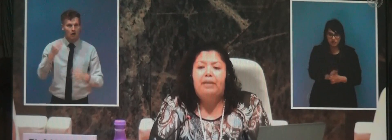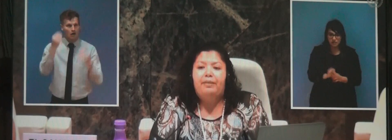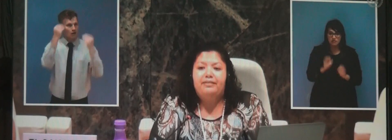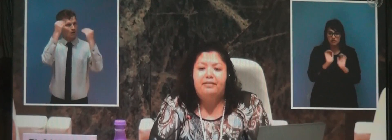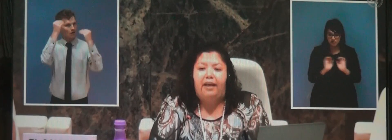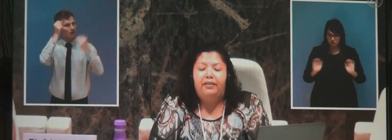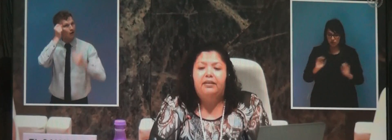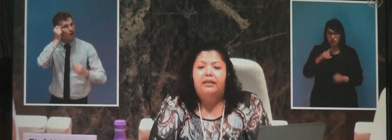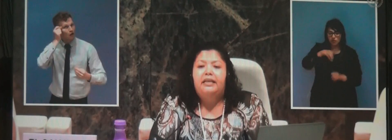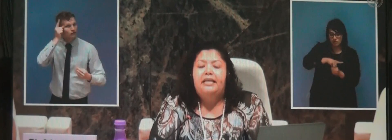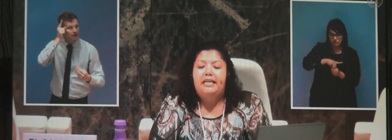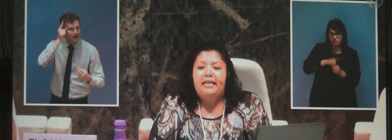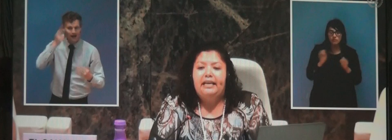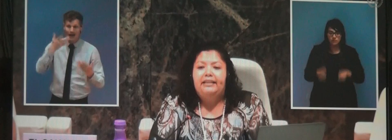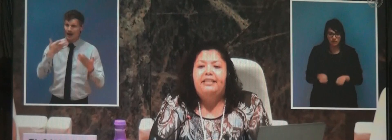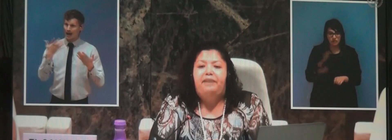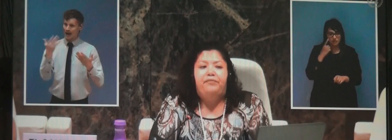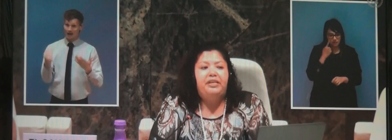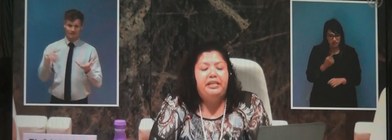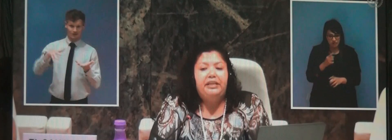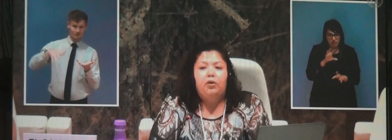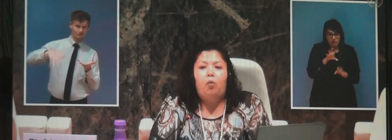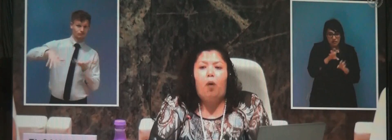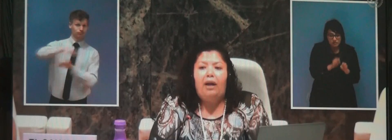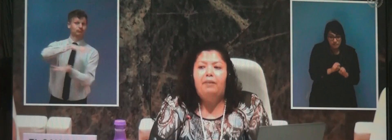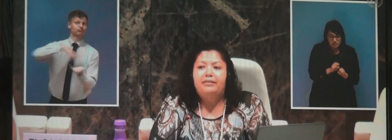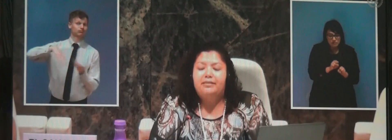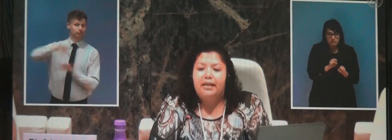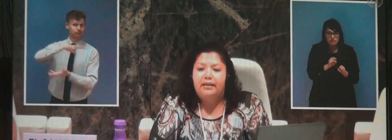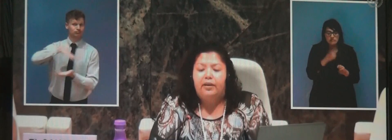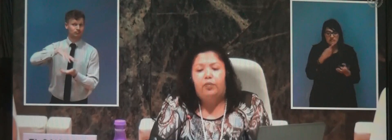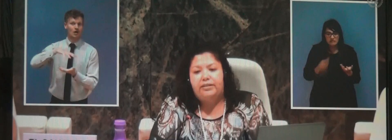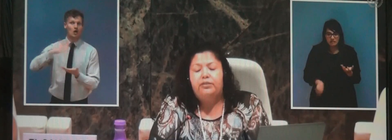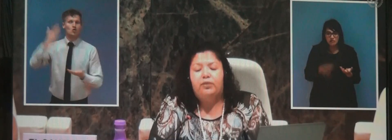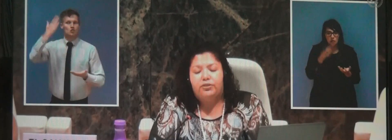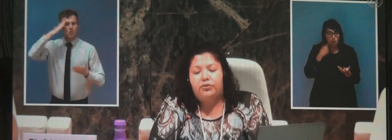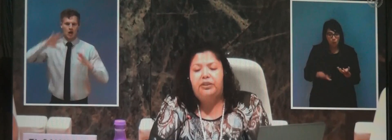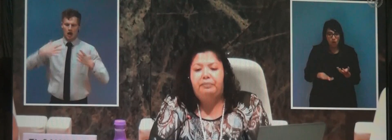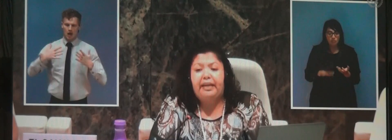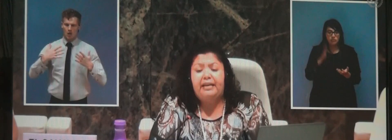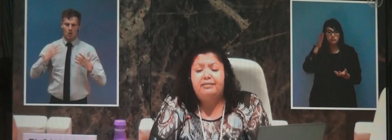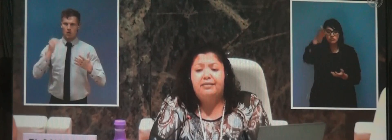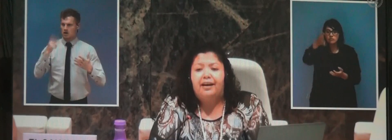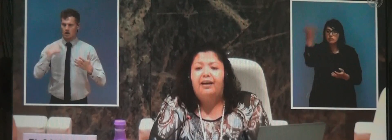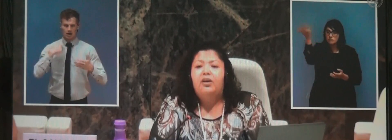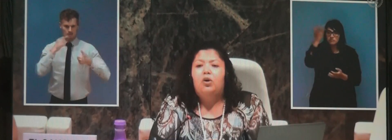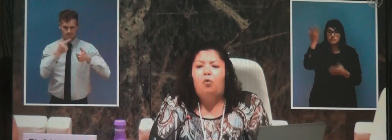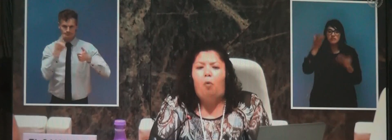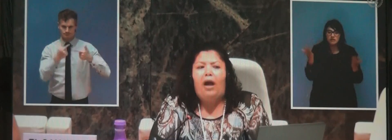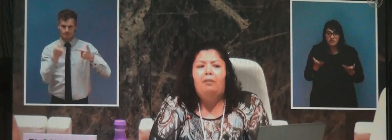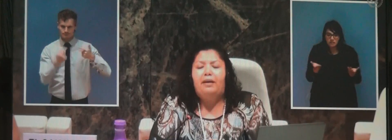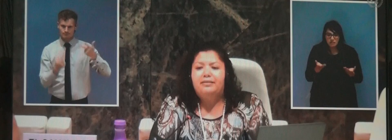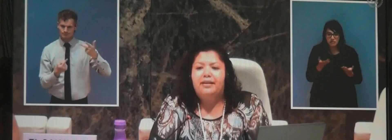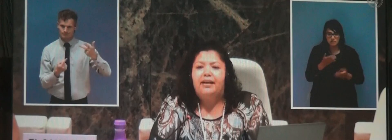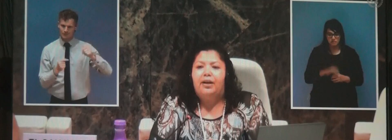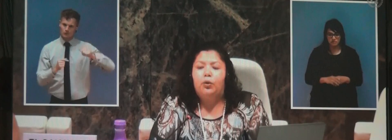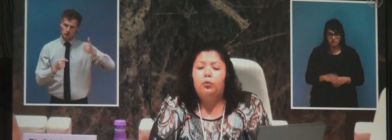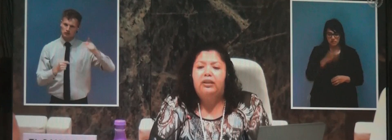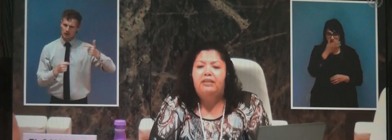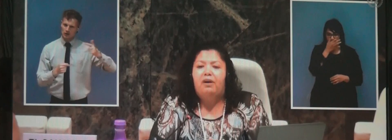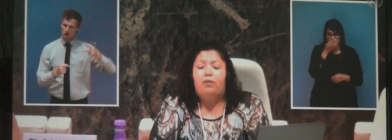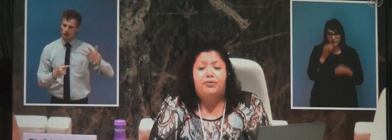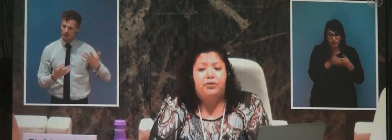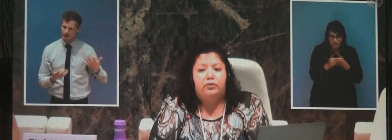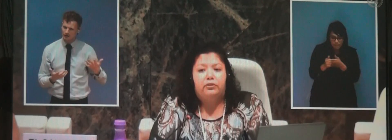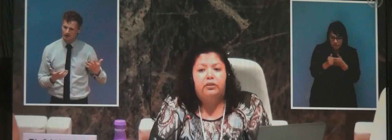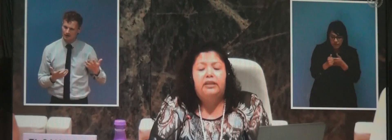con discapacidad y definir cuál va a ser, en una situación de emergencia, cuál va a ser la ruta